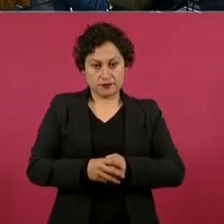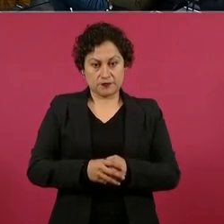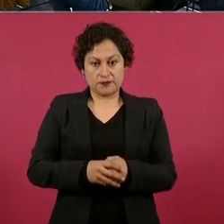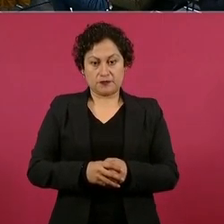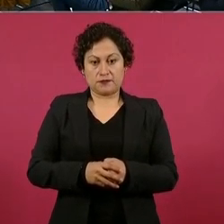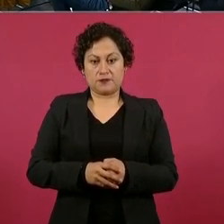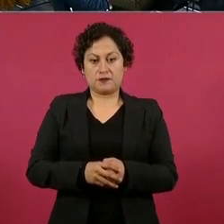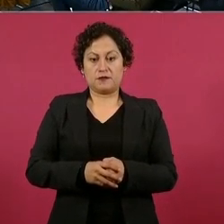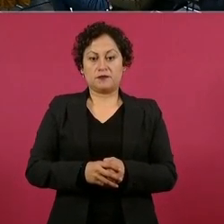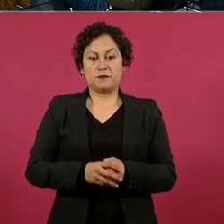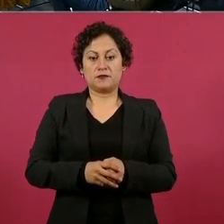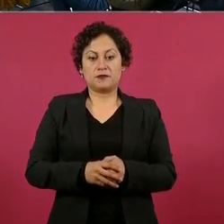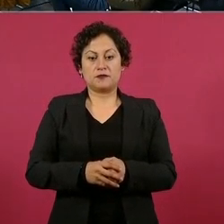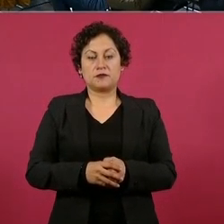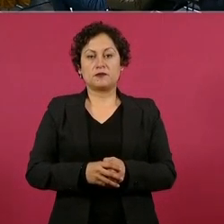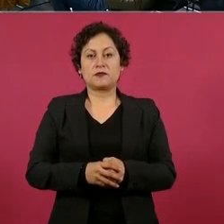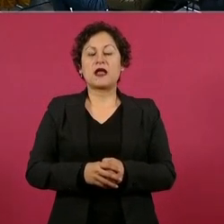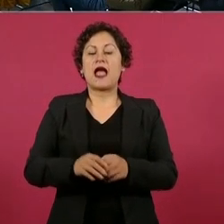Ah,